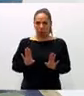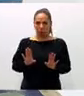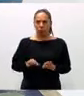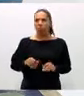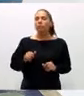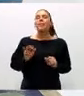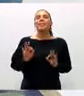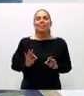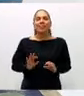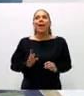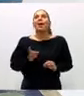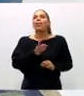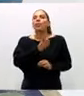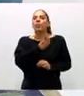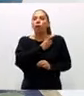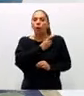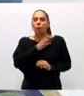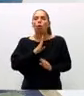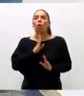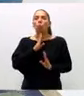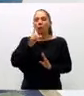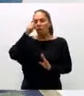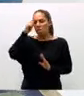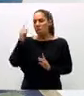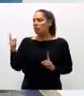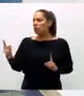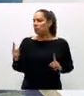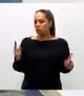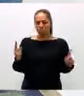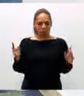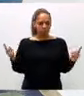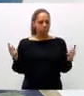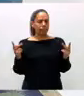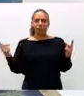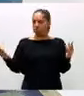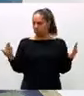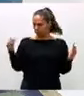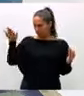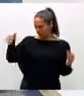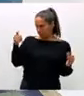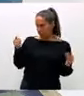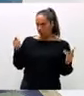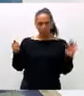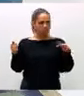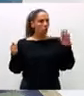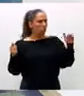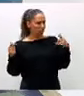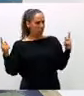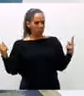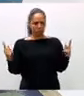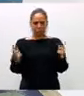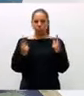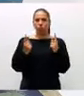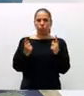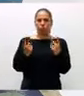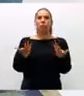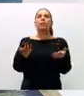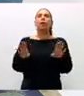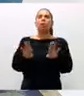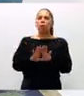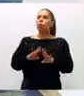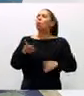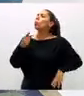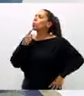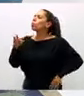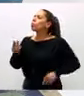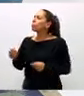aleccionando, simplemente facilita el diálogo, y son las partes quienes tienen que preparar justamente esta argumentación y